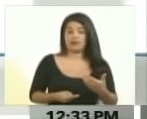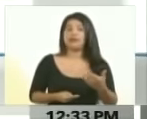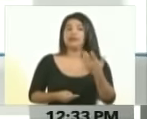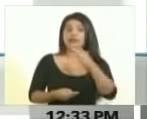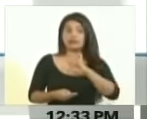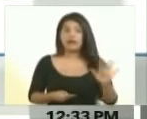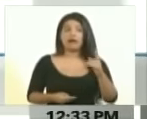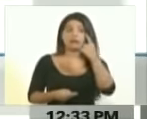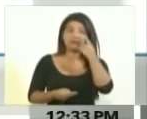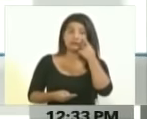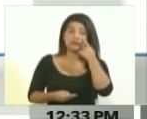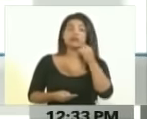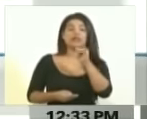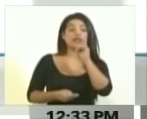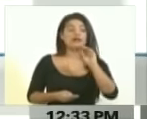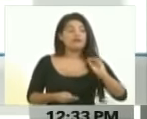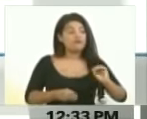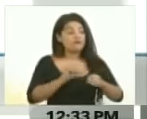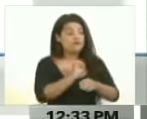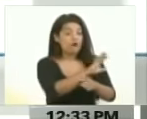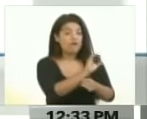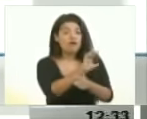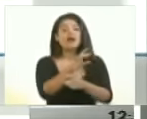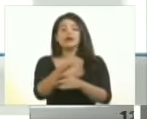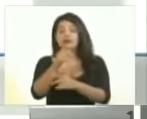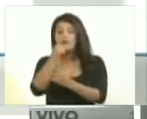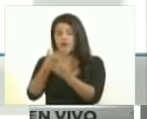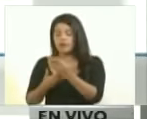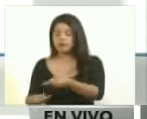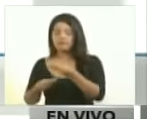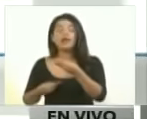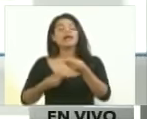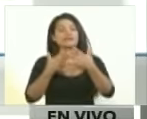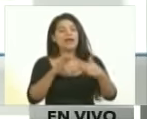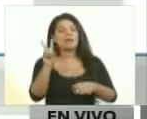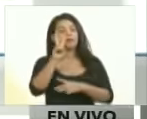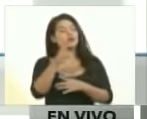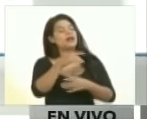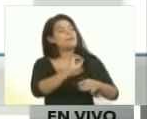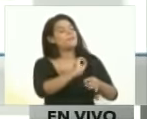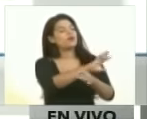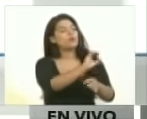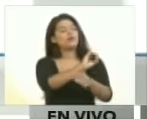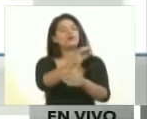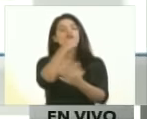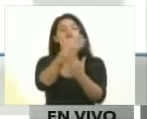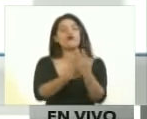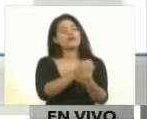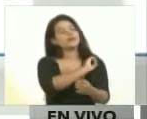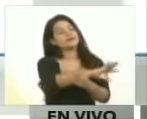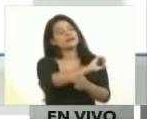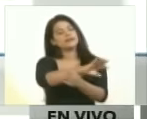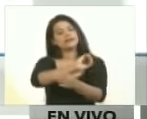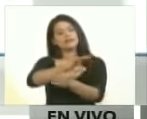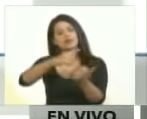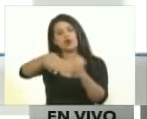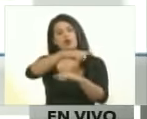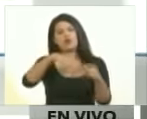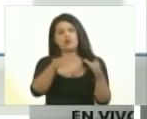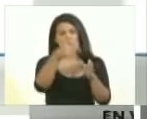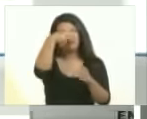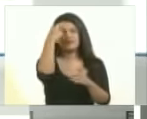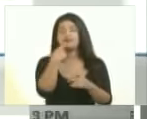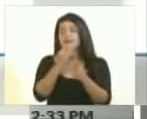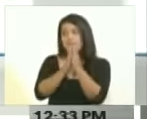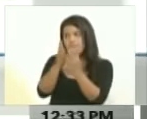un informe a los cancilleres confabulados para que apliquen la norma de suspensión de Mercosur, que no